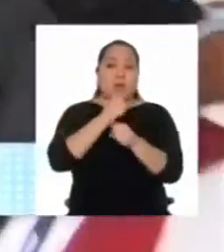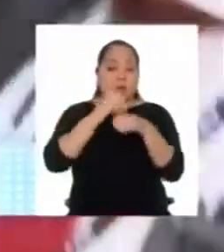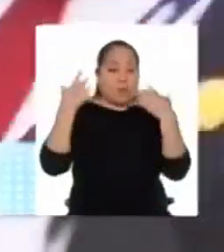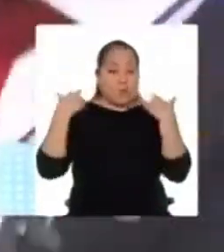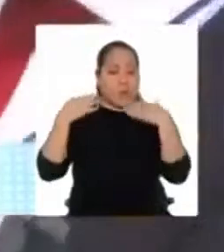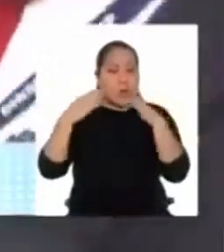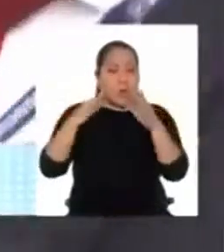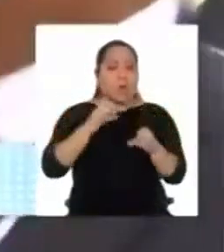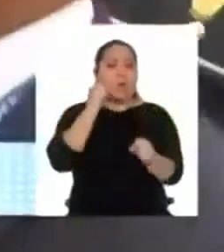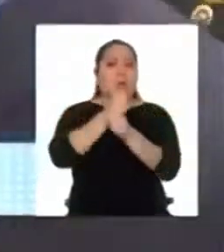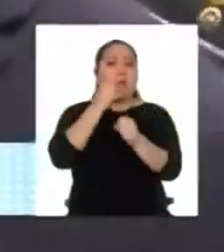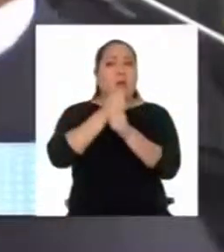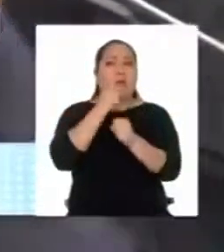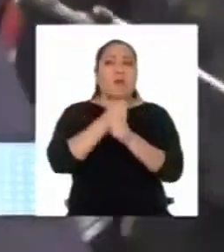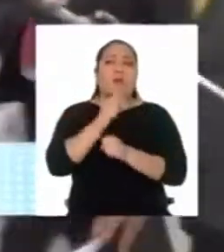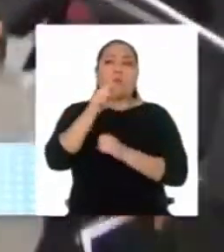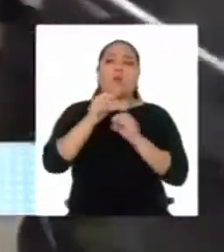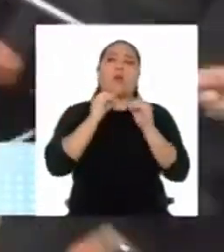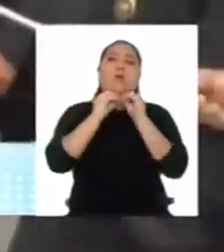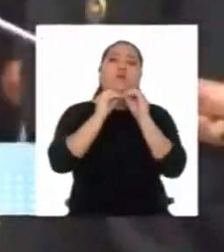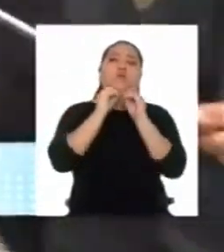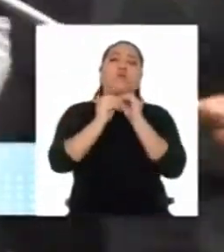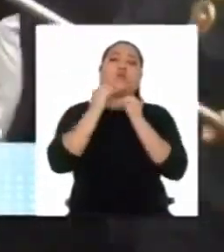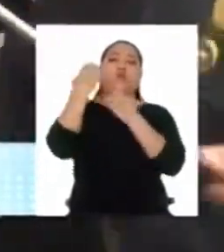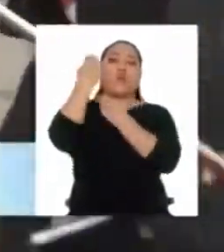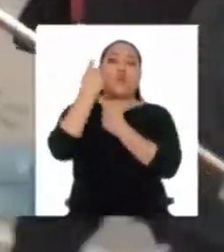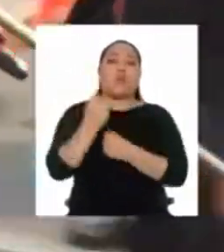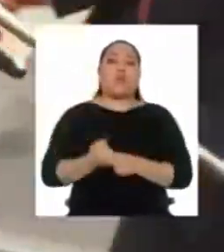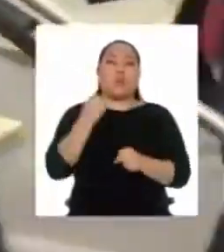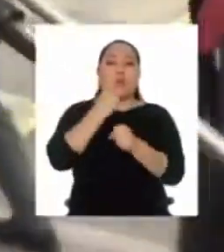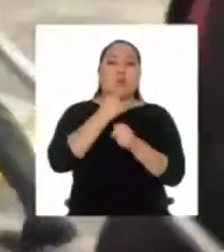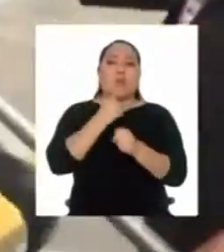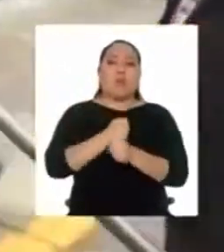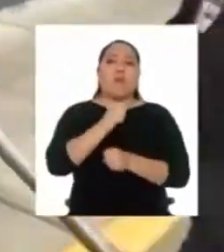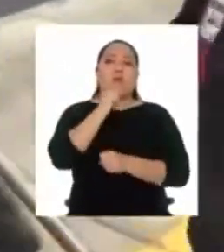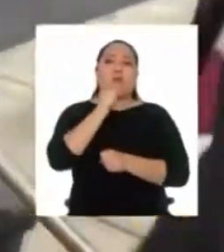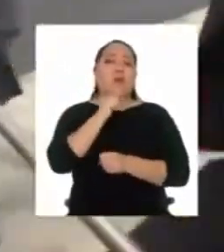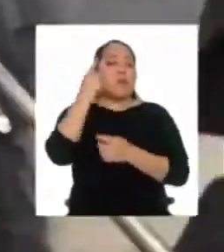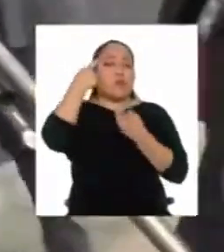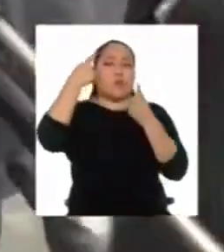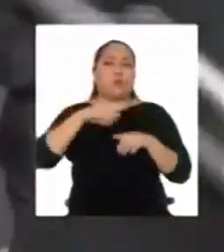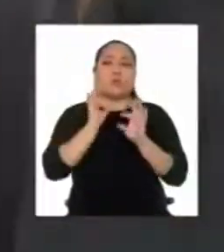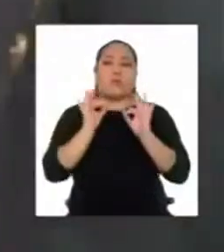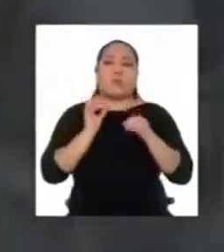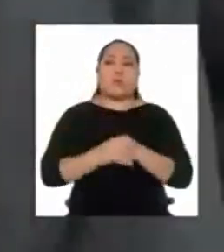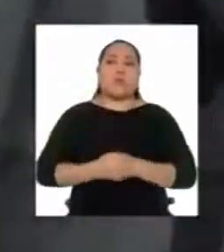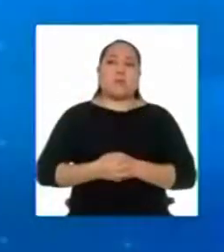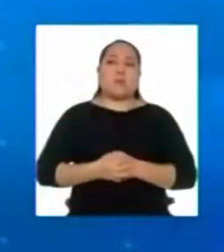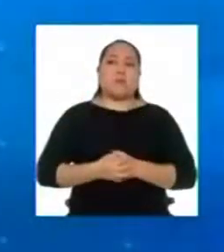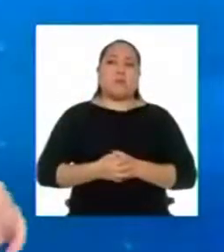proyectos de ley a favor de la reactivación económica y del empleo. Todavía no hemos recibido